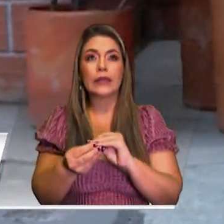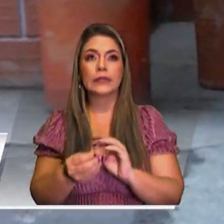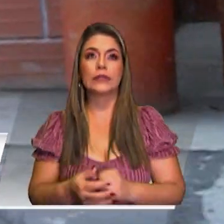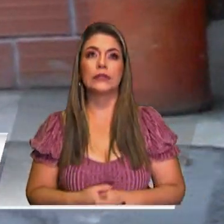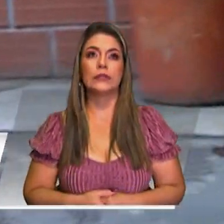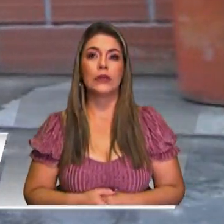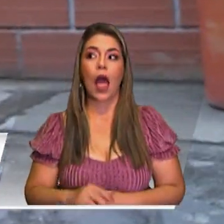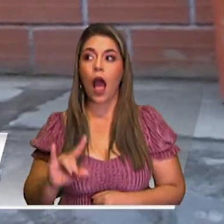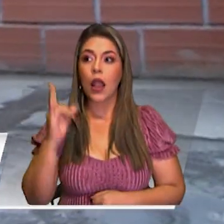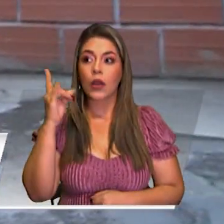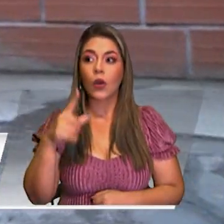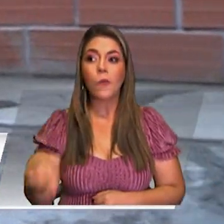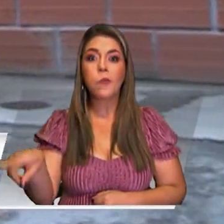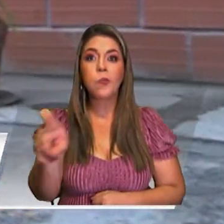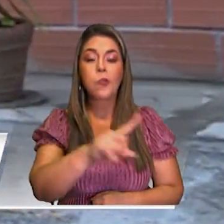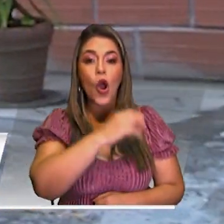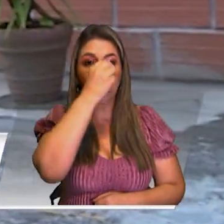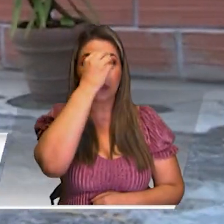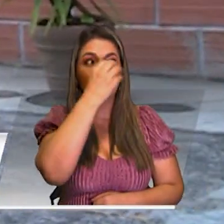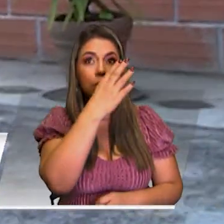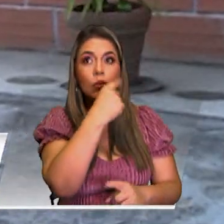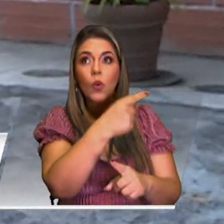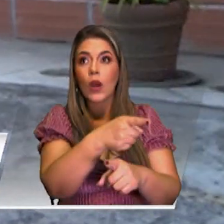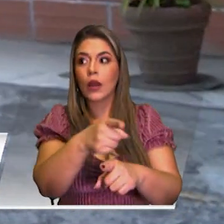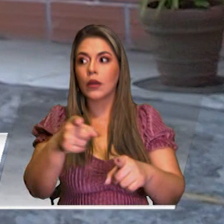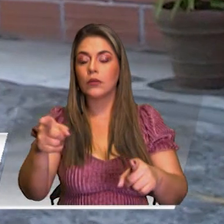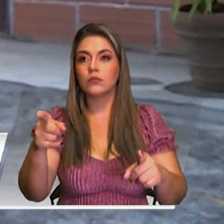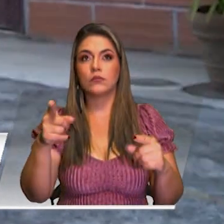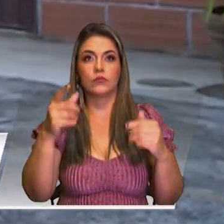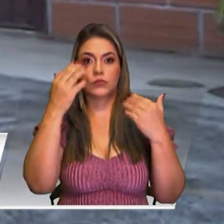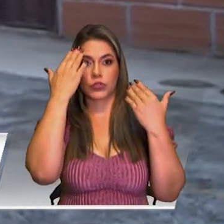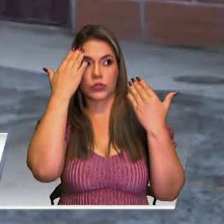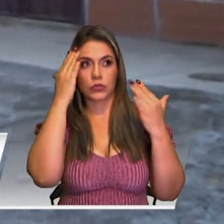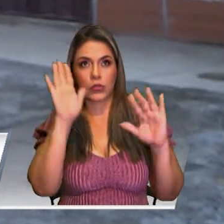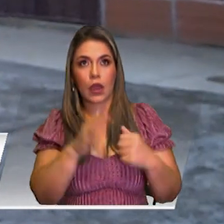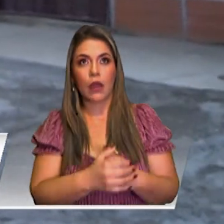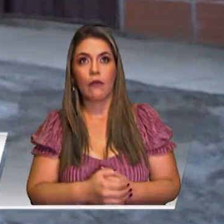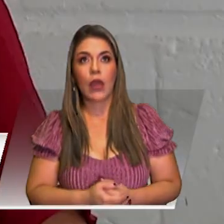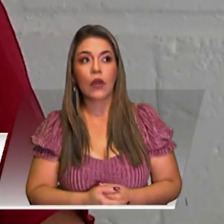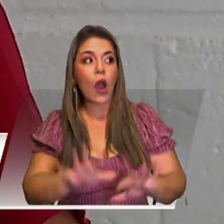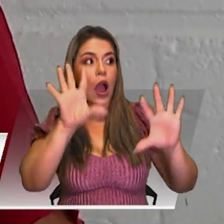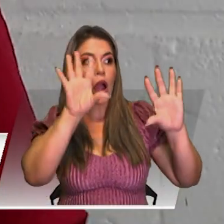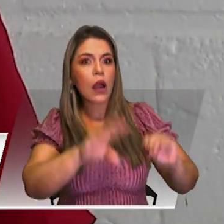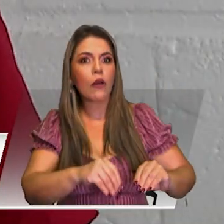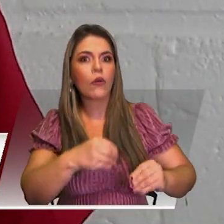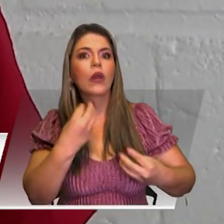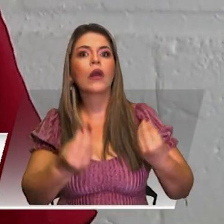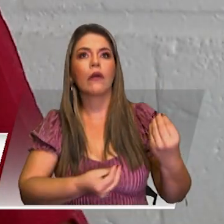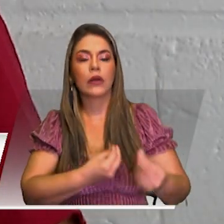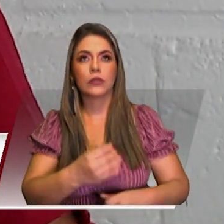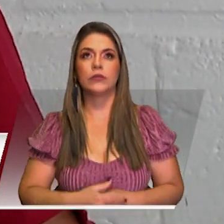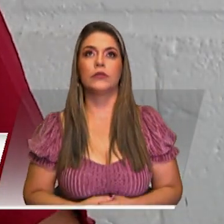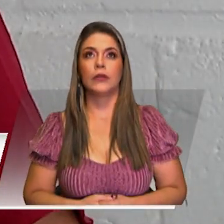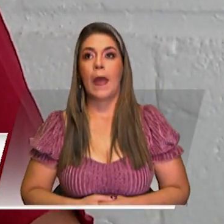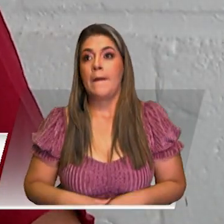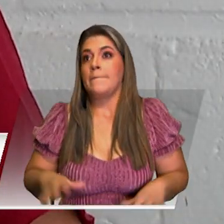por la escasez de oxígeno, pues no sabe si podrá conseguirlo cuando se le termine. asegurar el